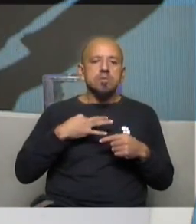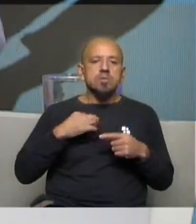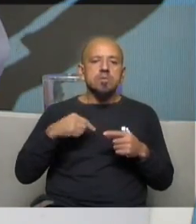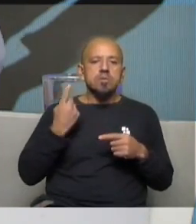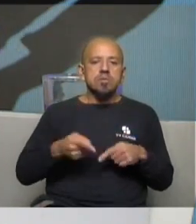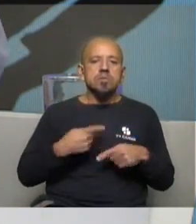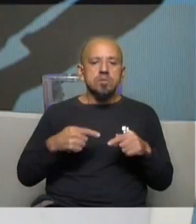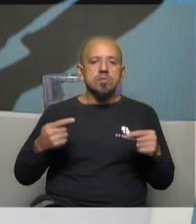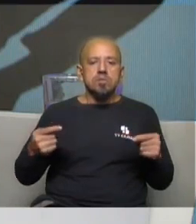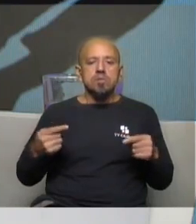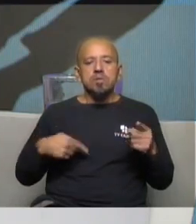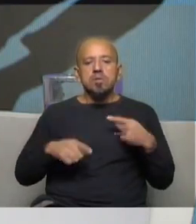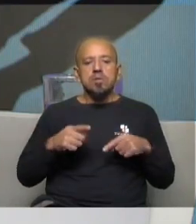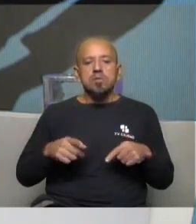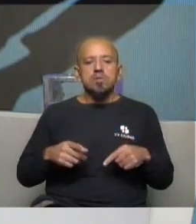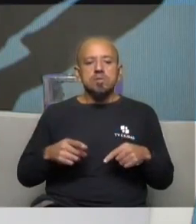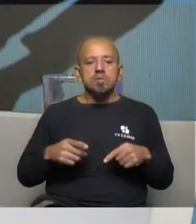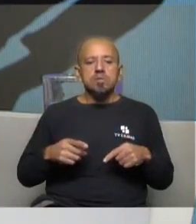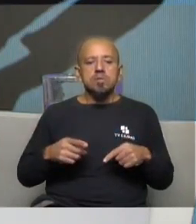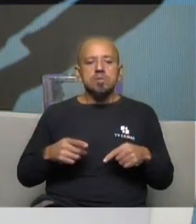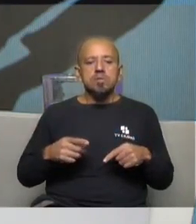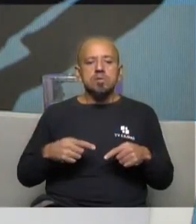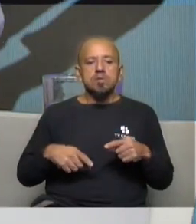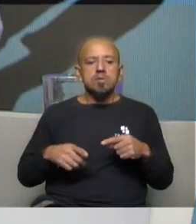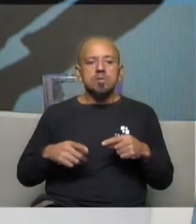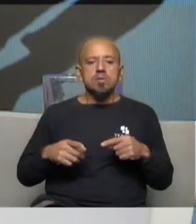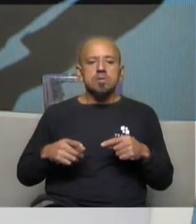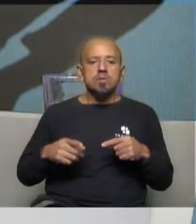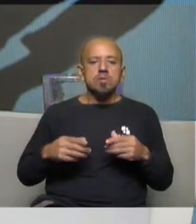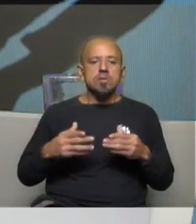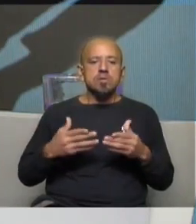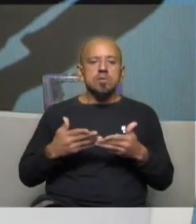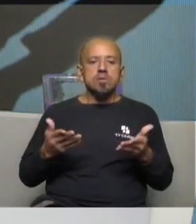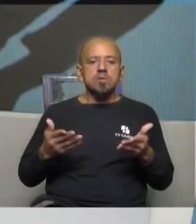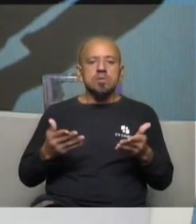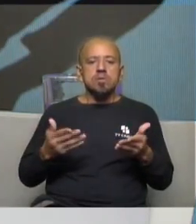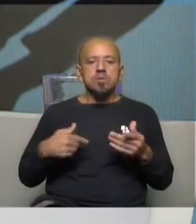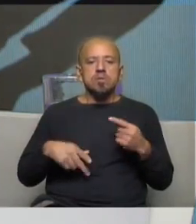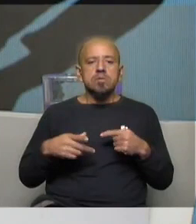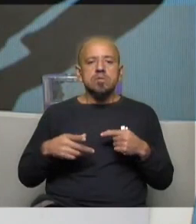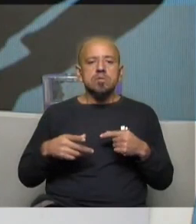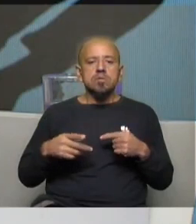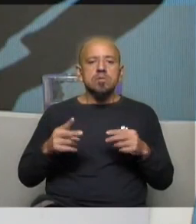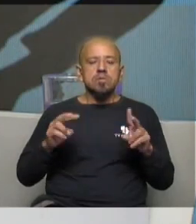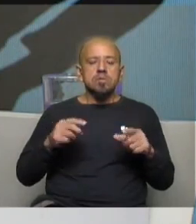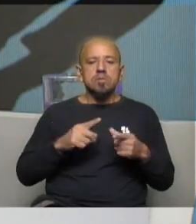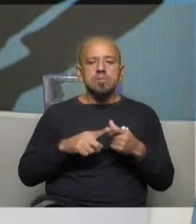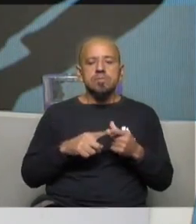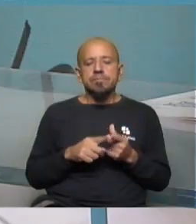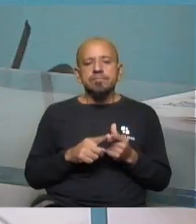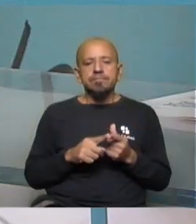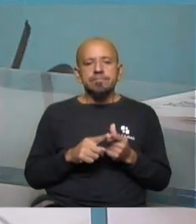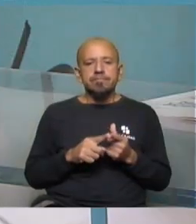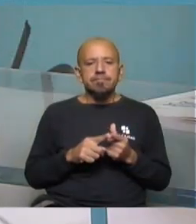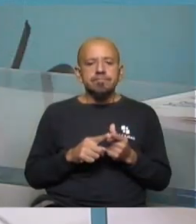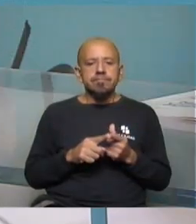otras cosas este por fuera las obligaciones de esa función y de ese de esa preestinamiento al caudillaje que tenía no